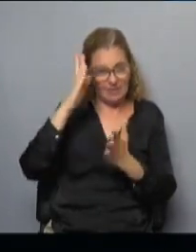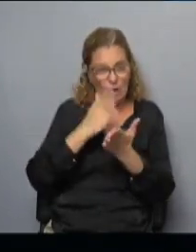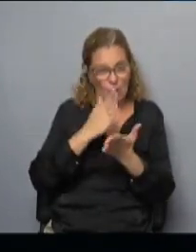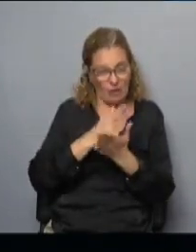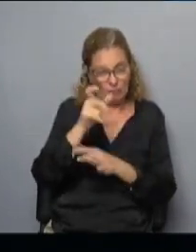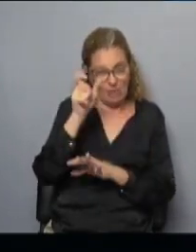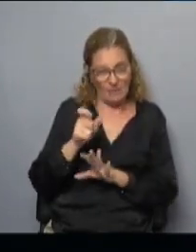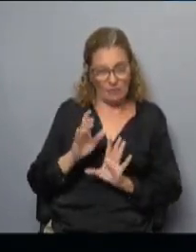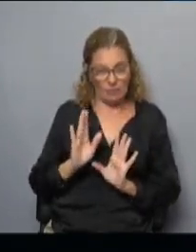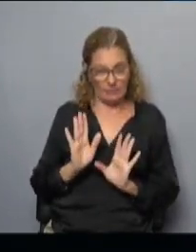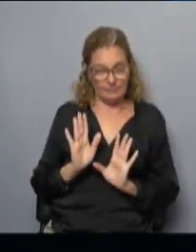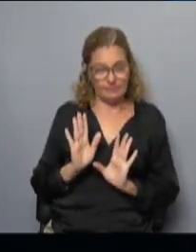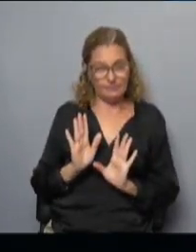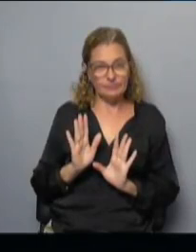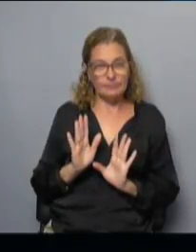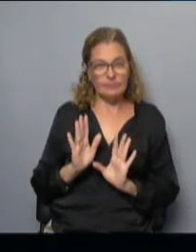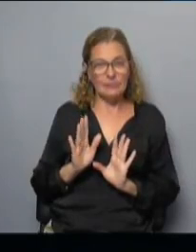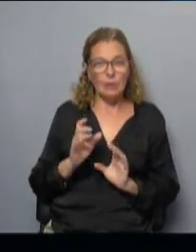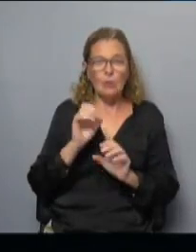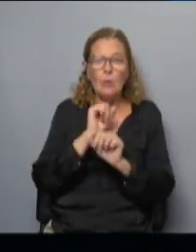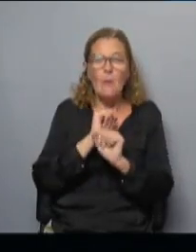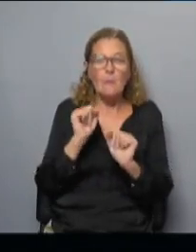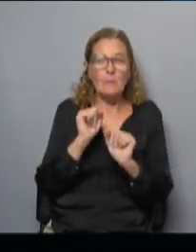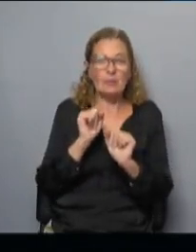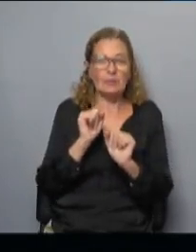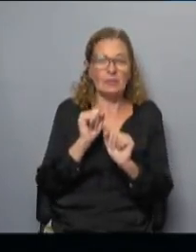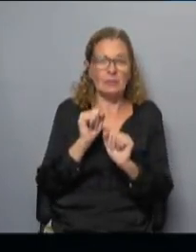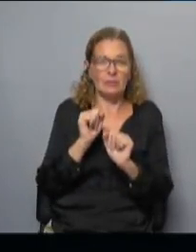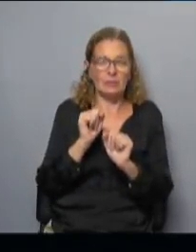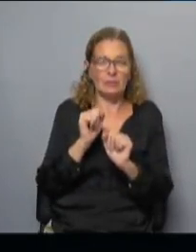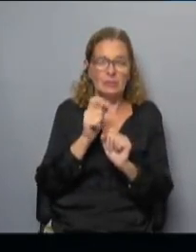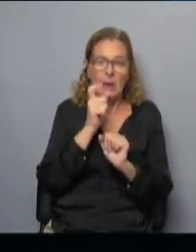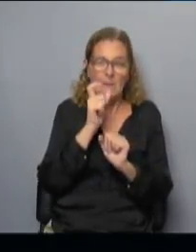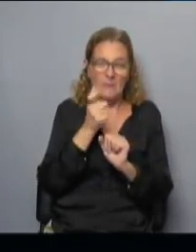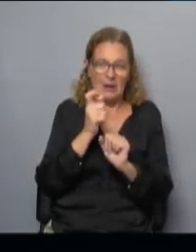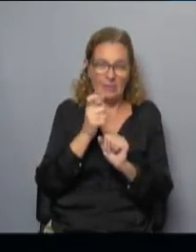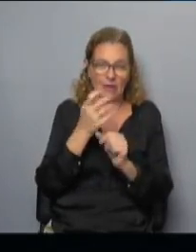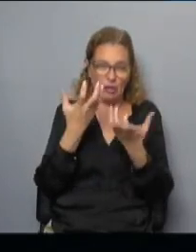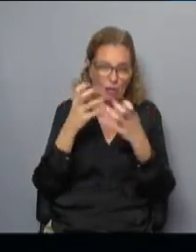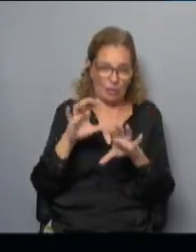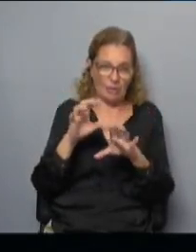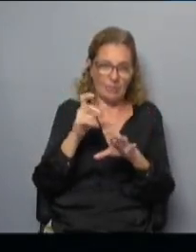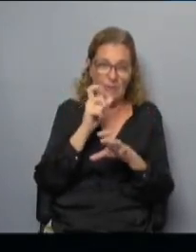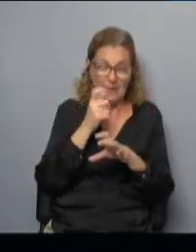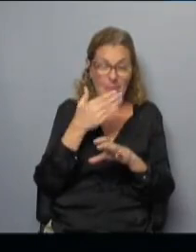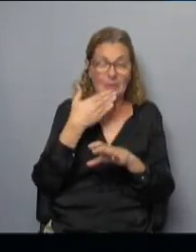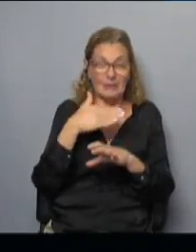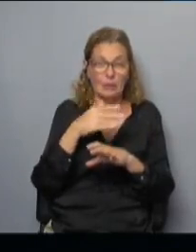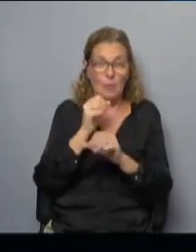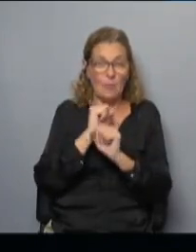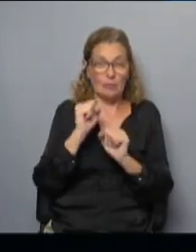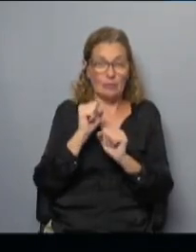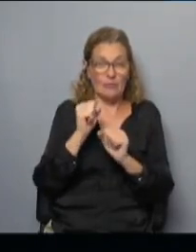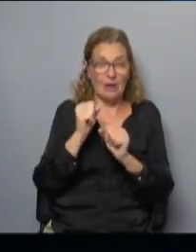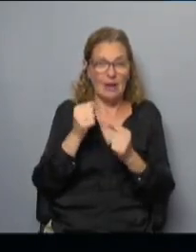gente o sea no es posible voy a usar una palabra que no quiero pero bueno para que se entienda no es posible